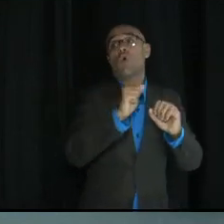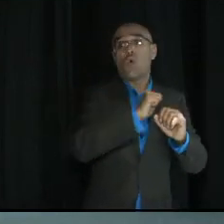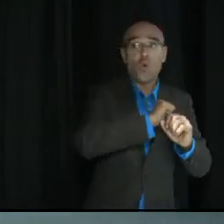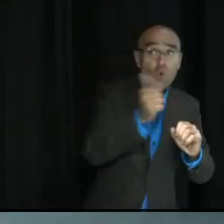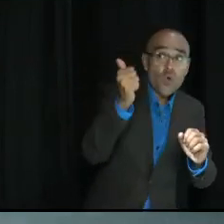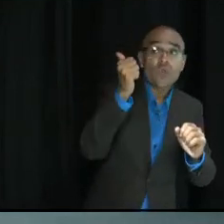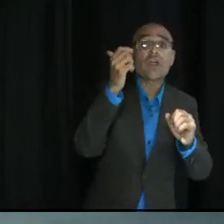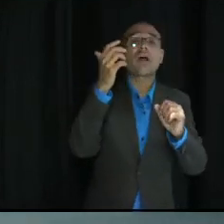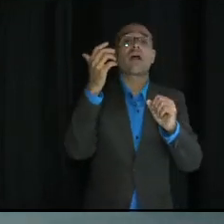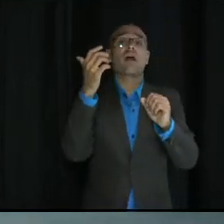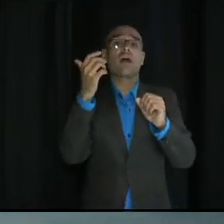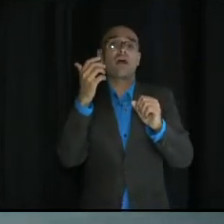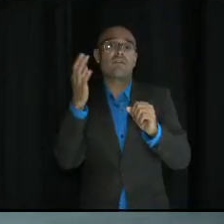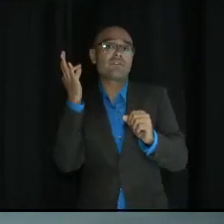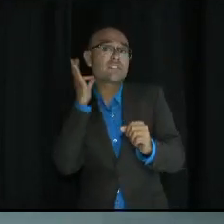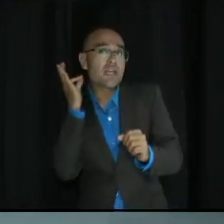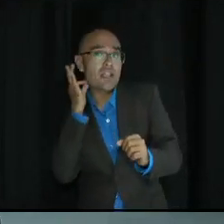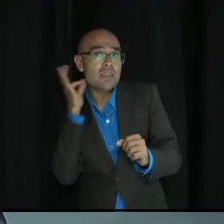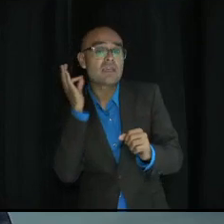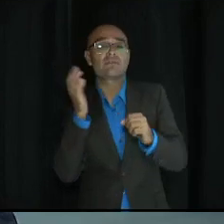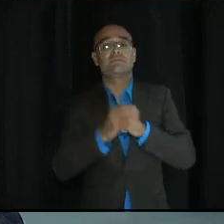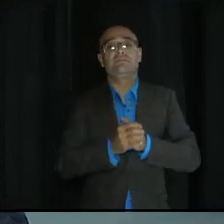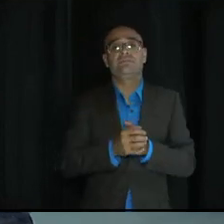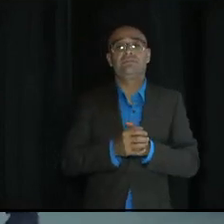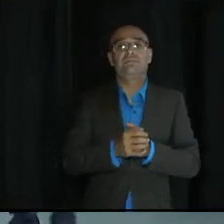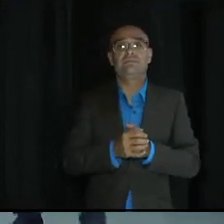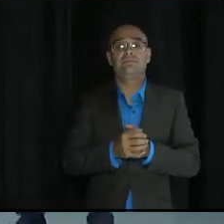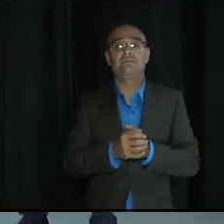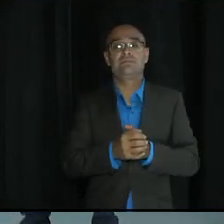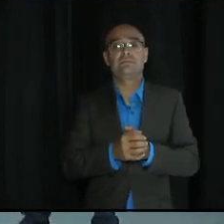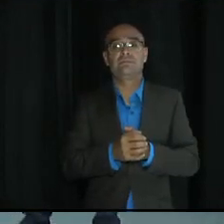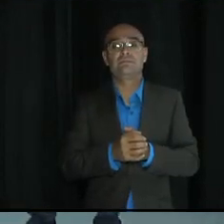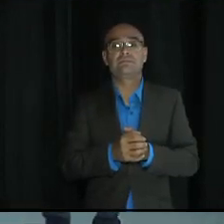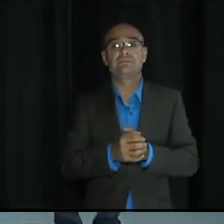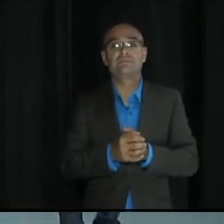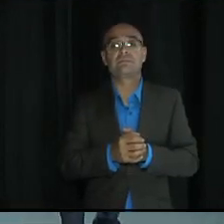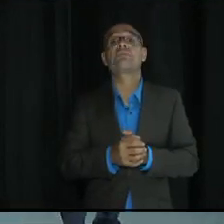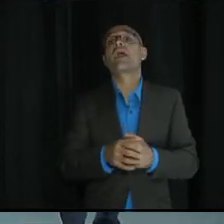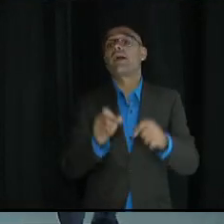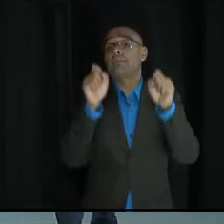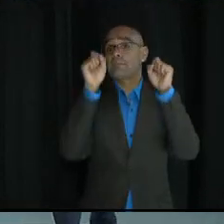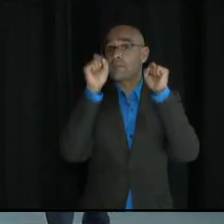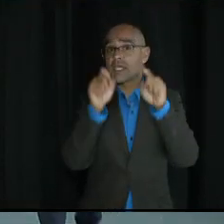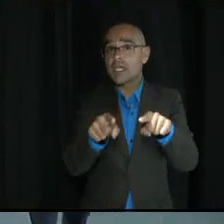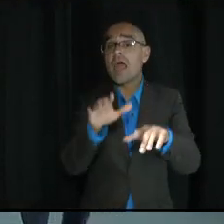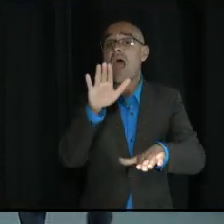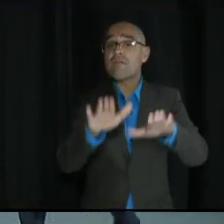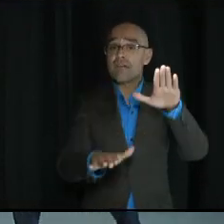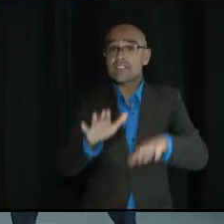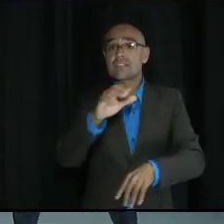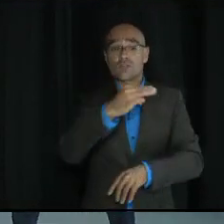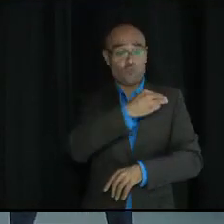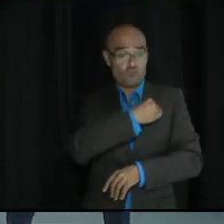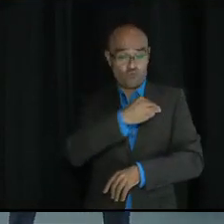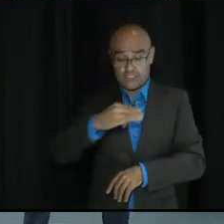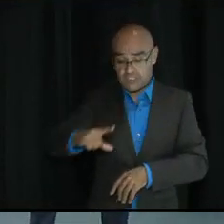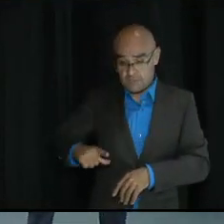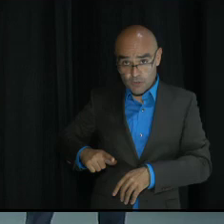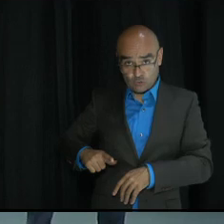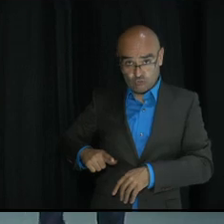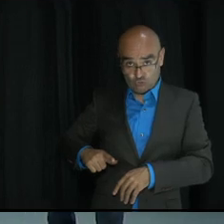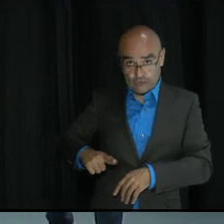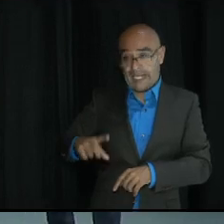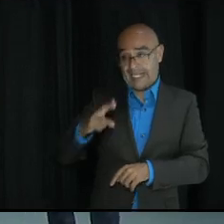o especies exóticas, y en el caso incluso de los municipios, apoyándose a través de la